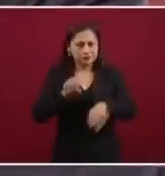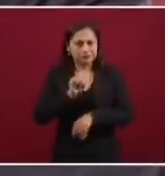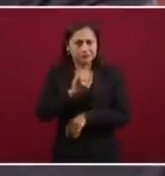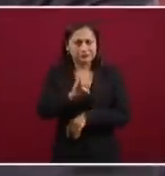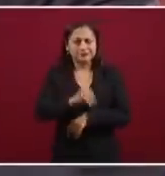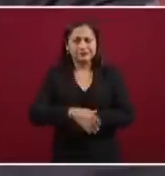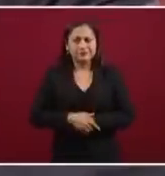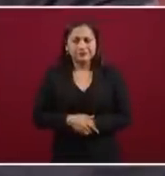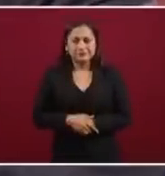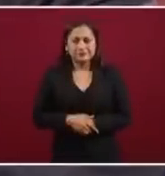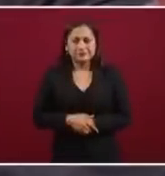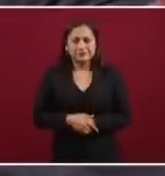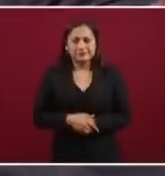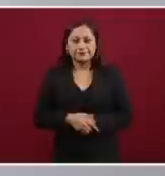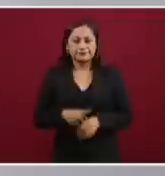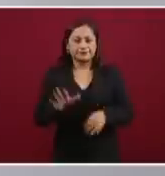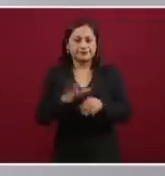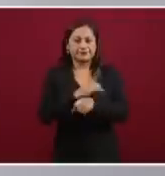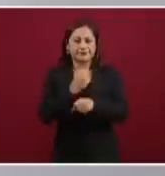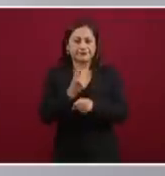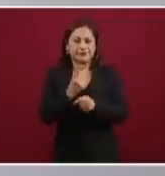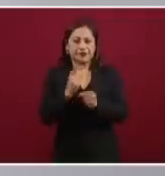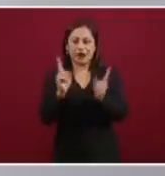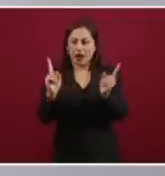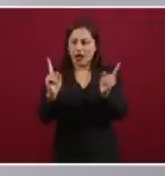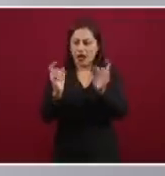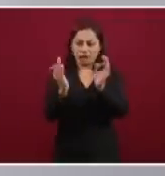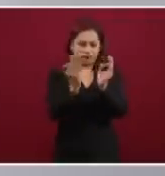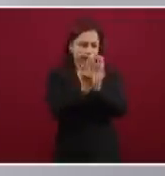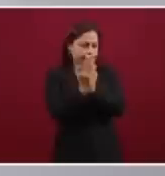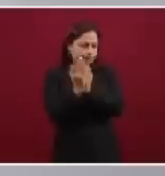Y no vernos como enemigos